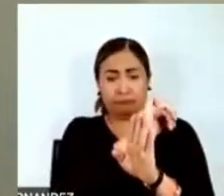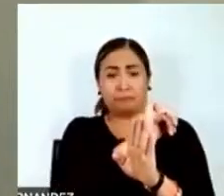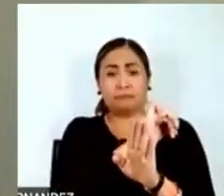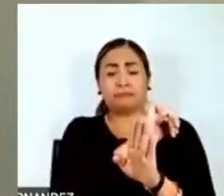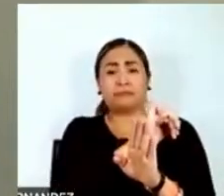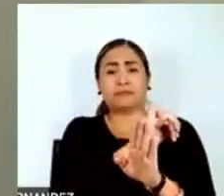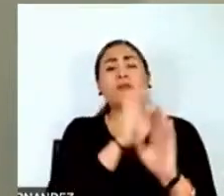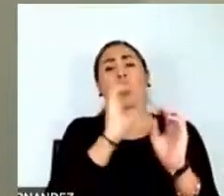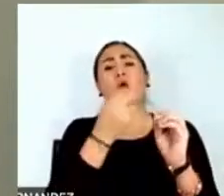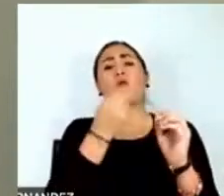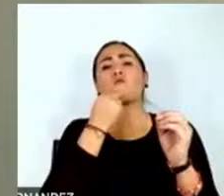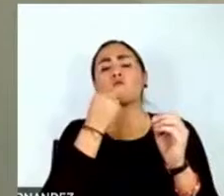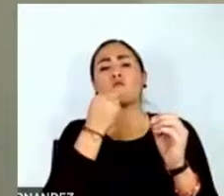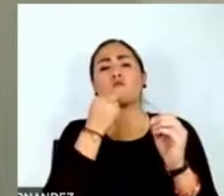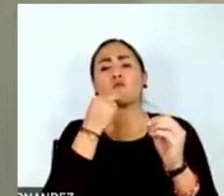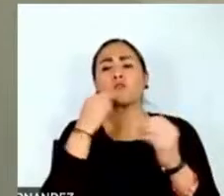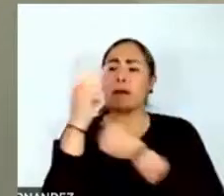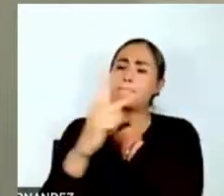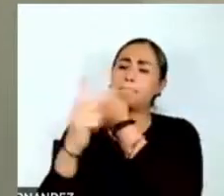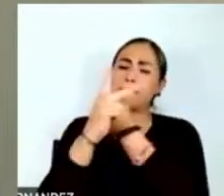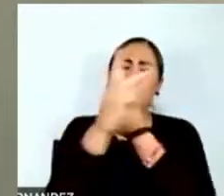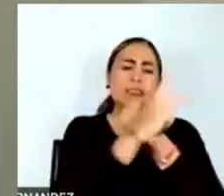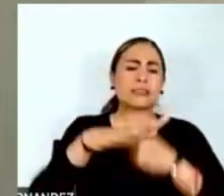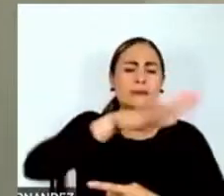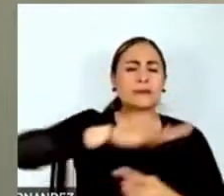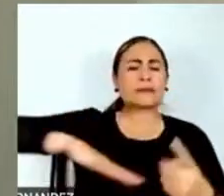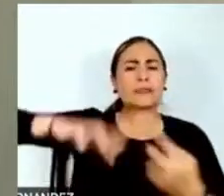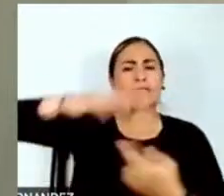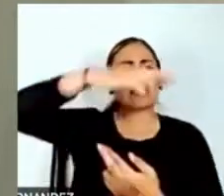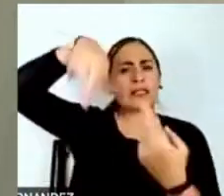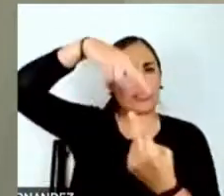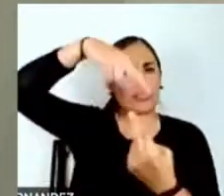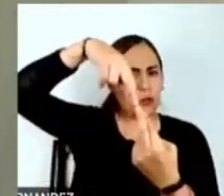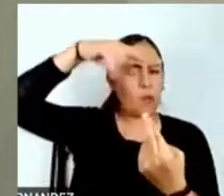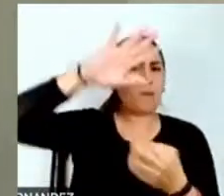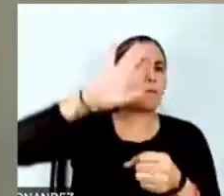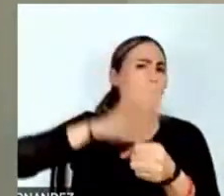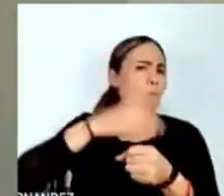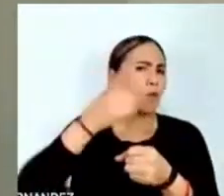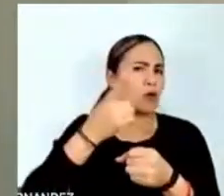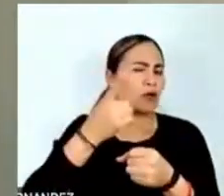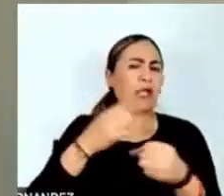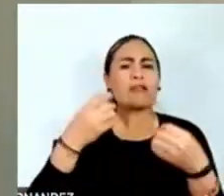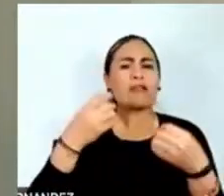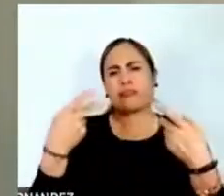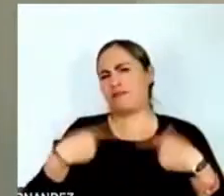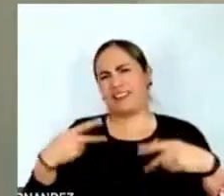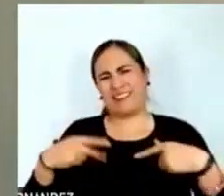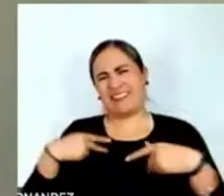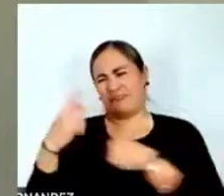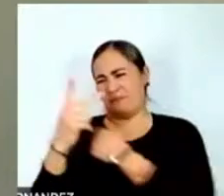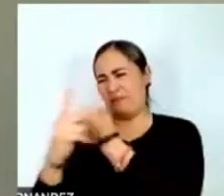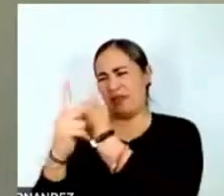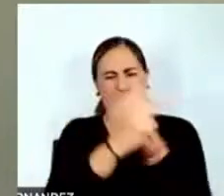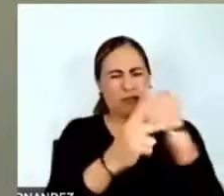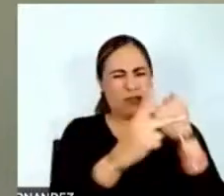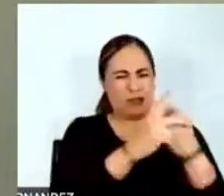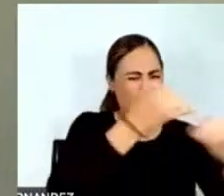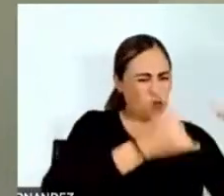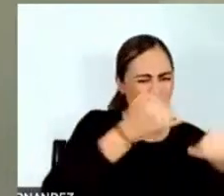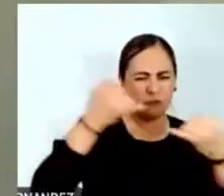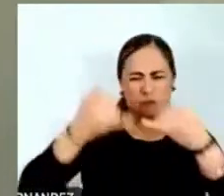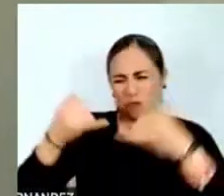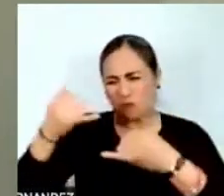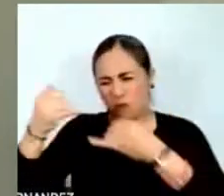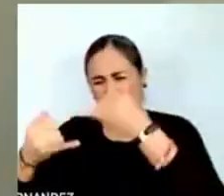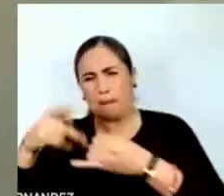países de la región, porque en todos los países de la región hay distintos jueces en distintos, digamos, estatus personales. Y en esa medida,